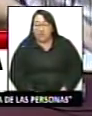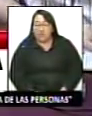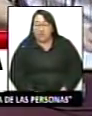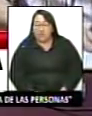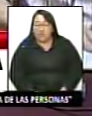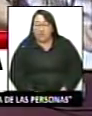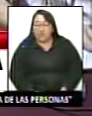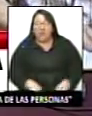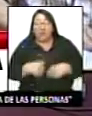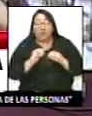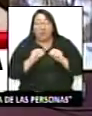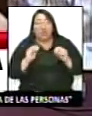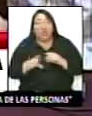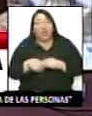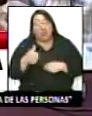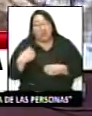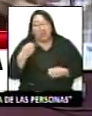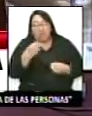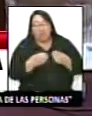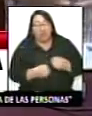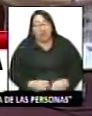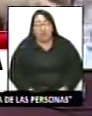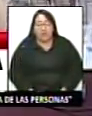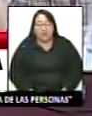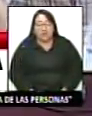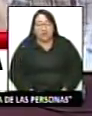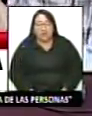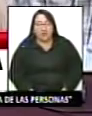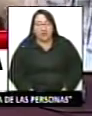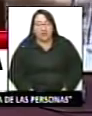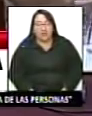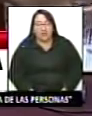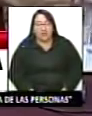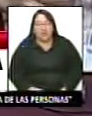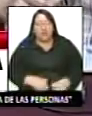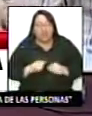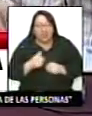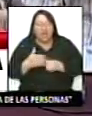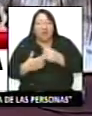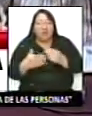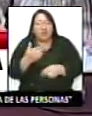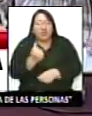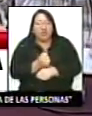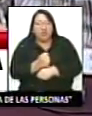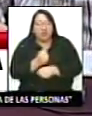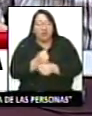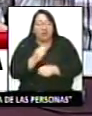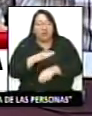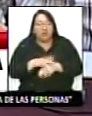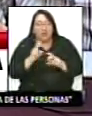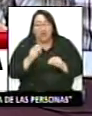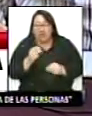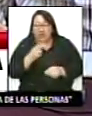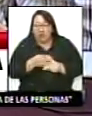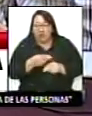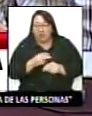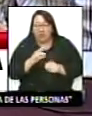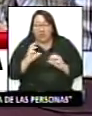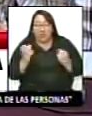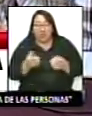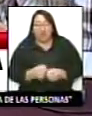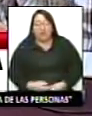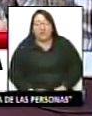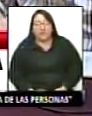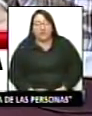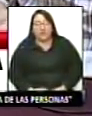puedan aportar, ¿no es cierto?, para poder seguir avanzando en este tema. En nombre del Congreso,